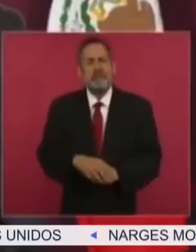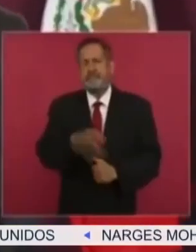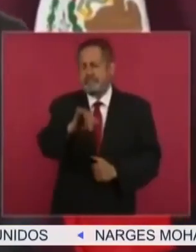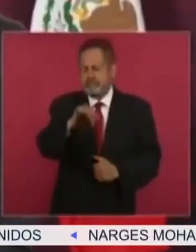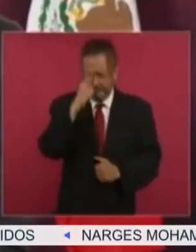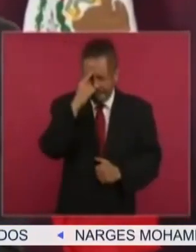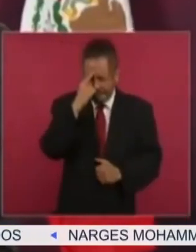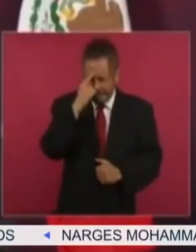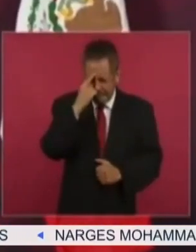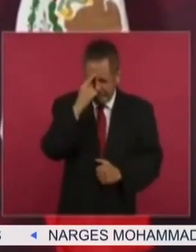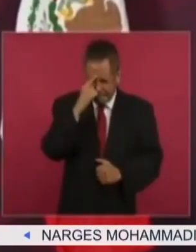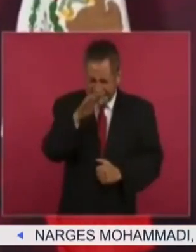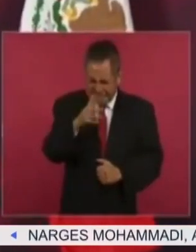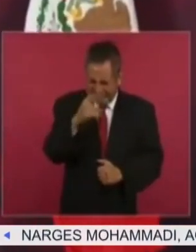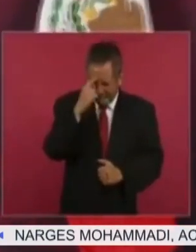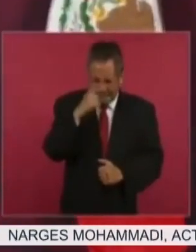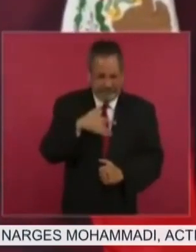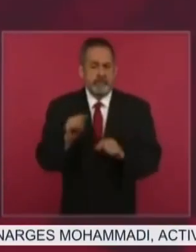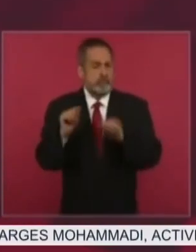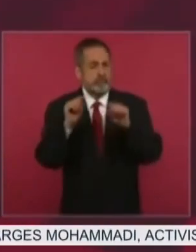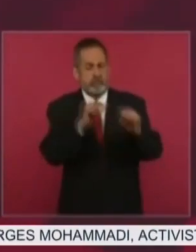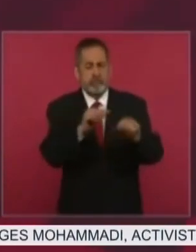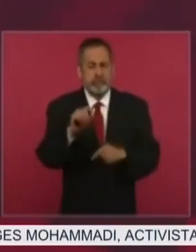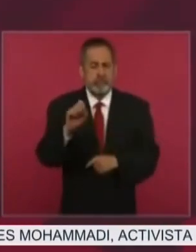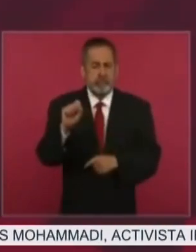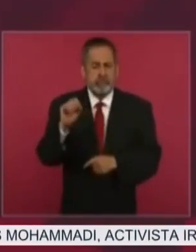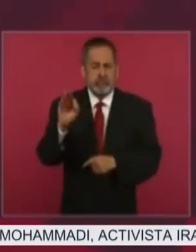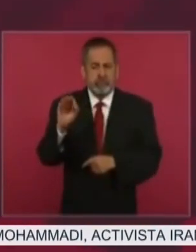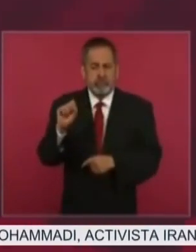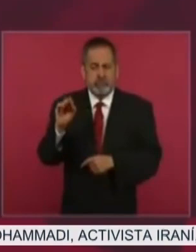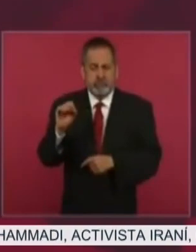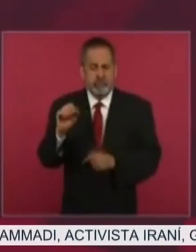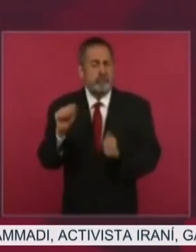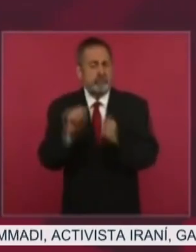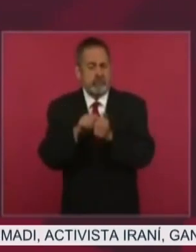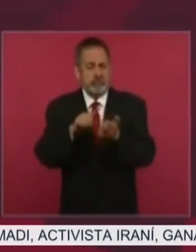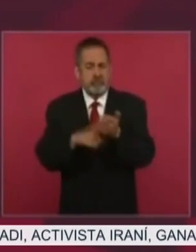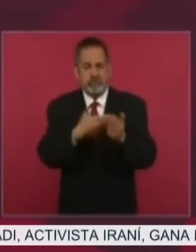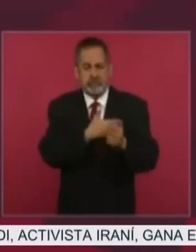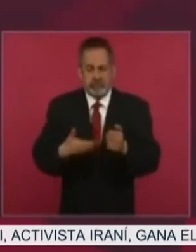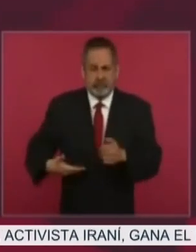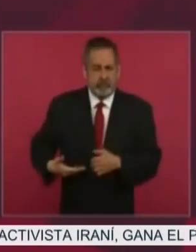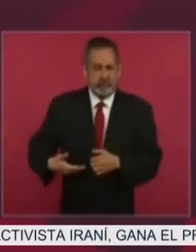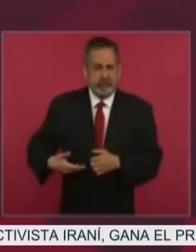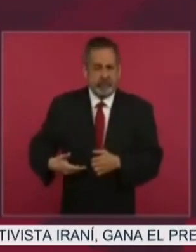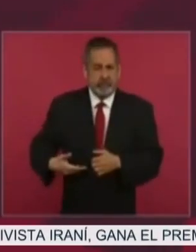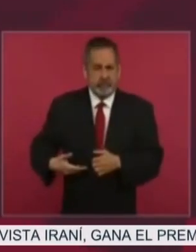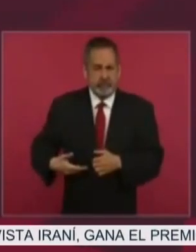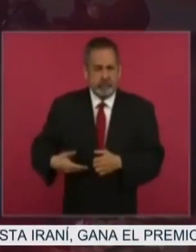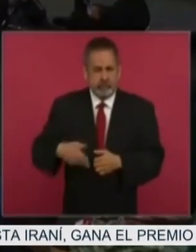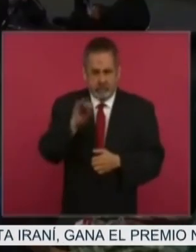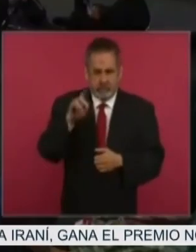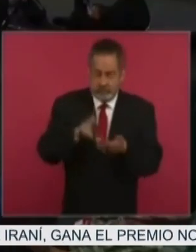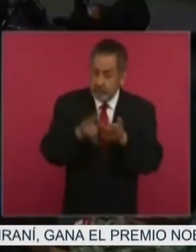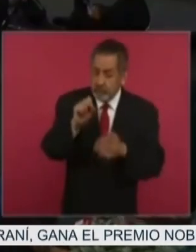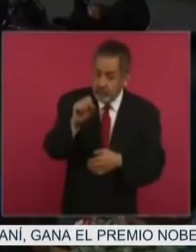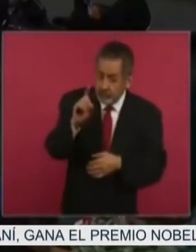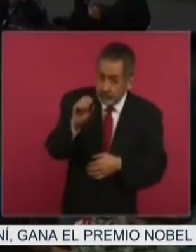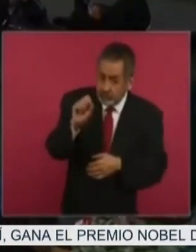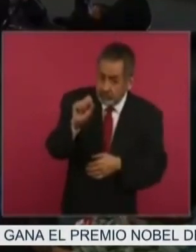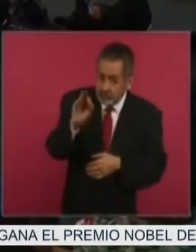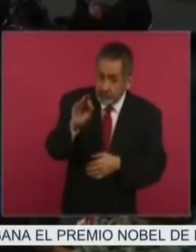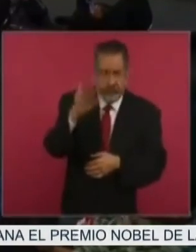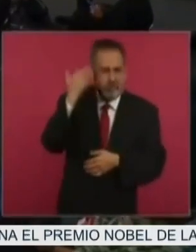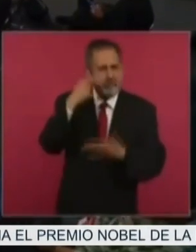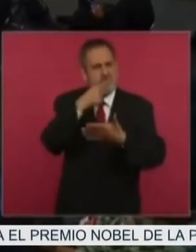presidente López Obrador informó que sí asistirá al Foro de Cooperación Económica Asia-Pacífico en San Francisco, Estados Unidos, pese a las diferencias en la